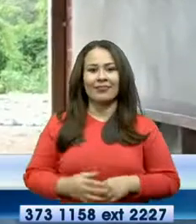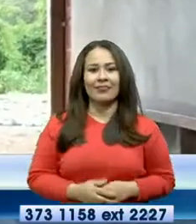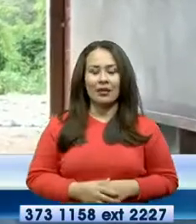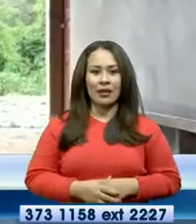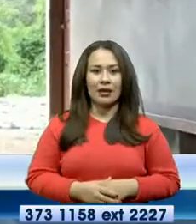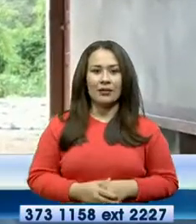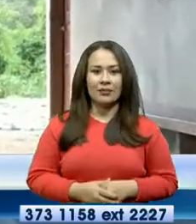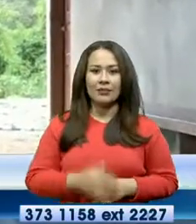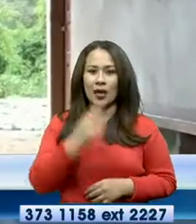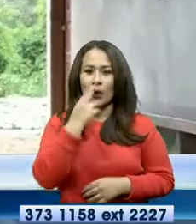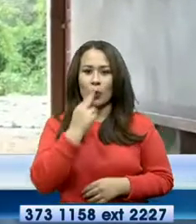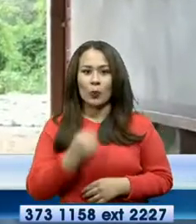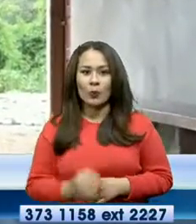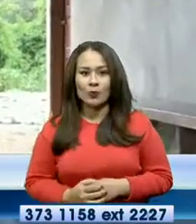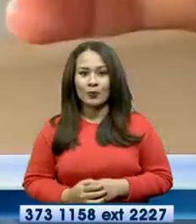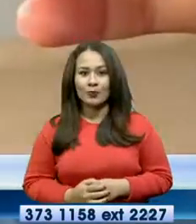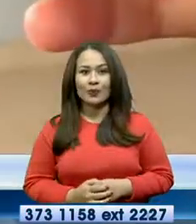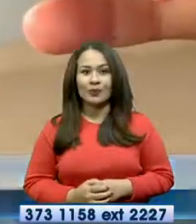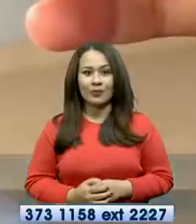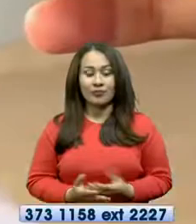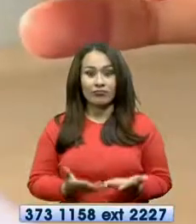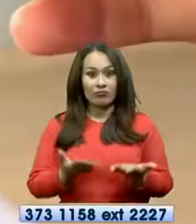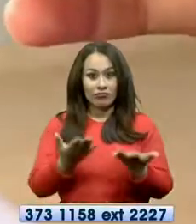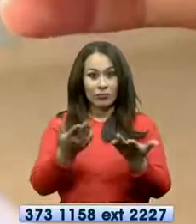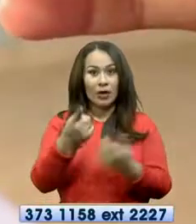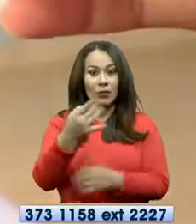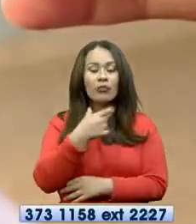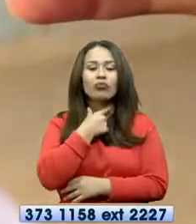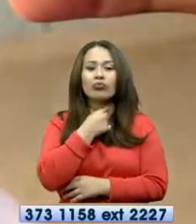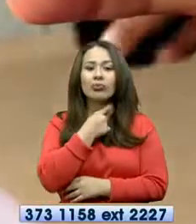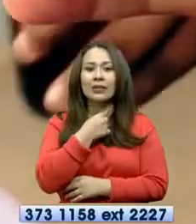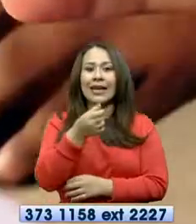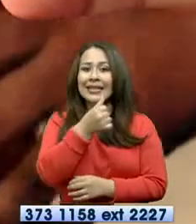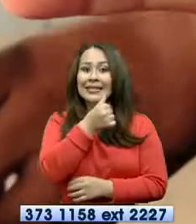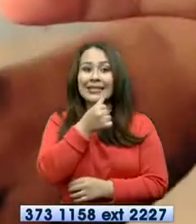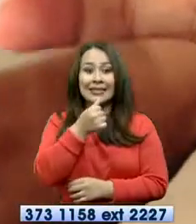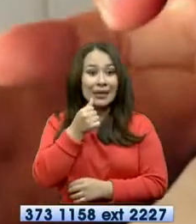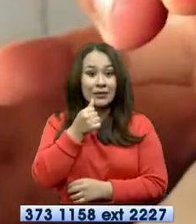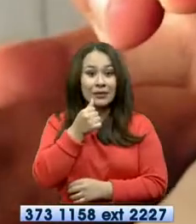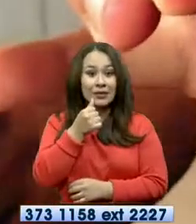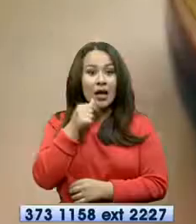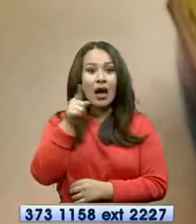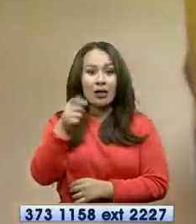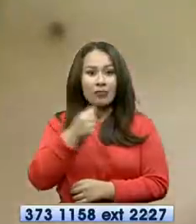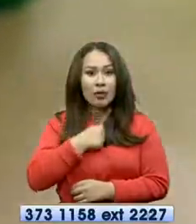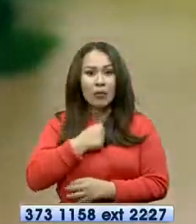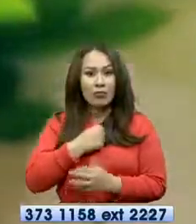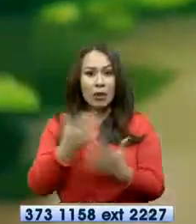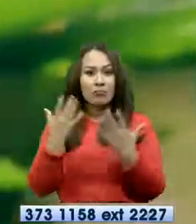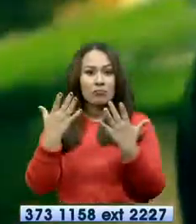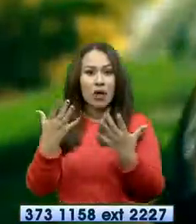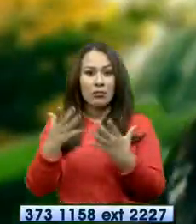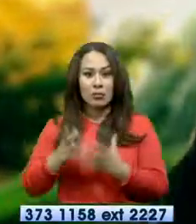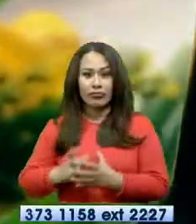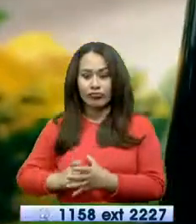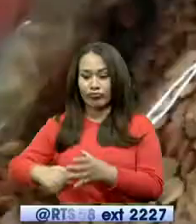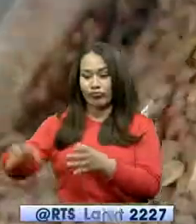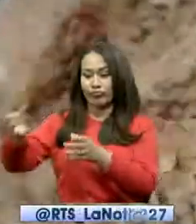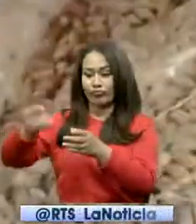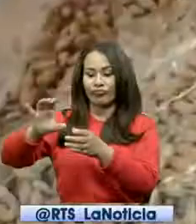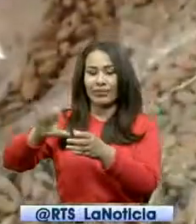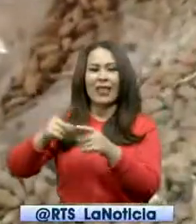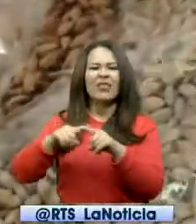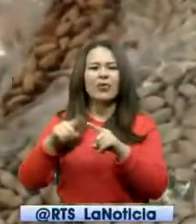los endulzamos y llenamos. Y si usted es fanático de la cerveza, puede probar la cerveza artesanal, hecha a base de